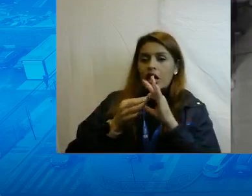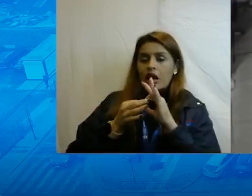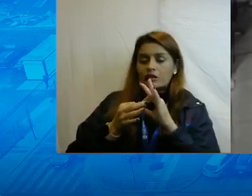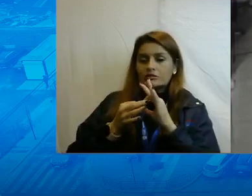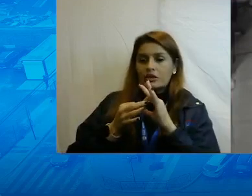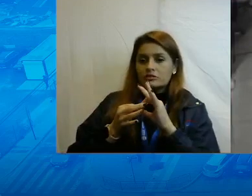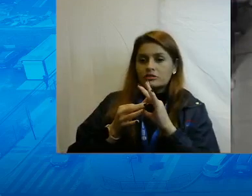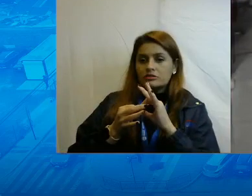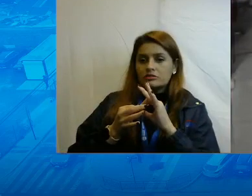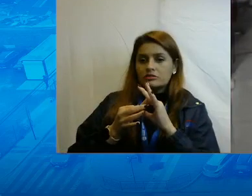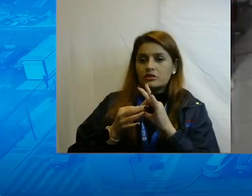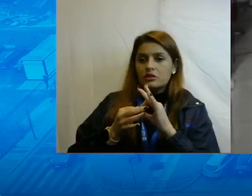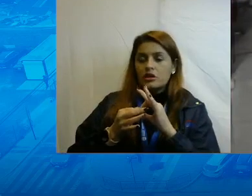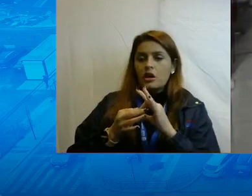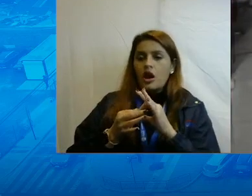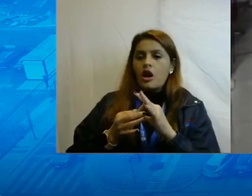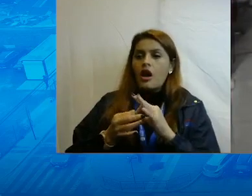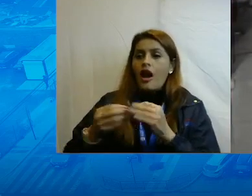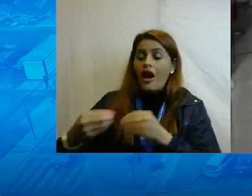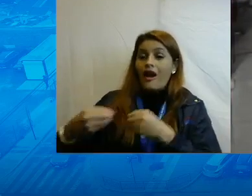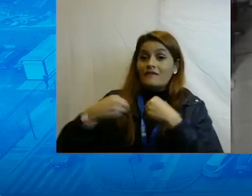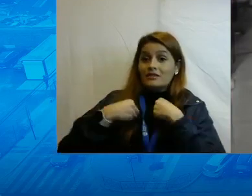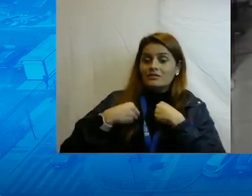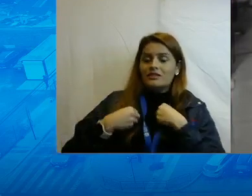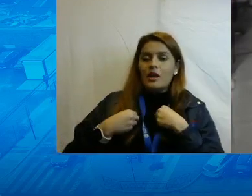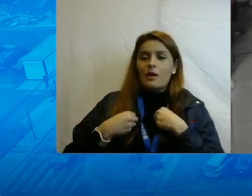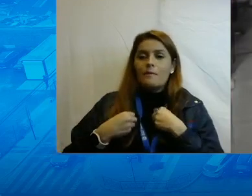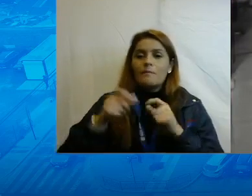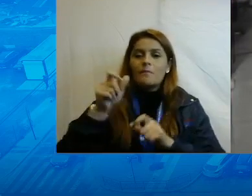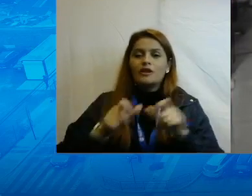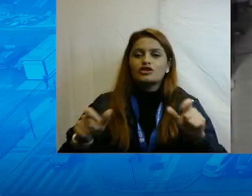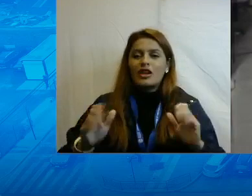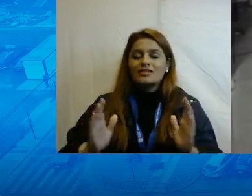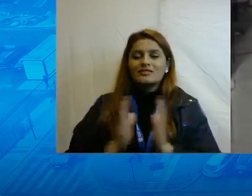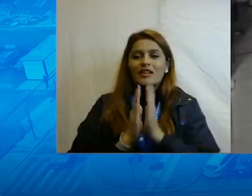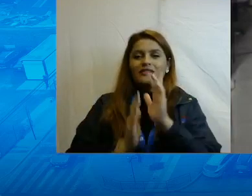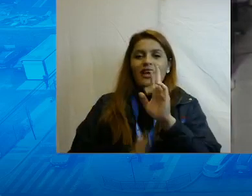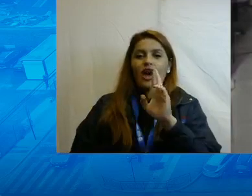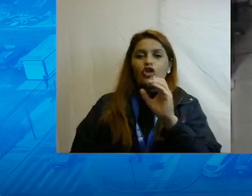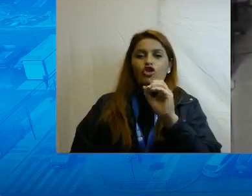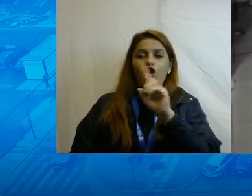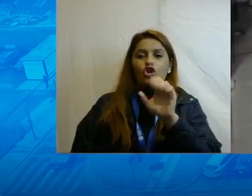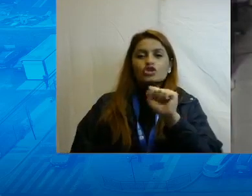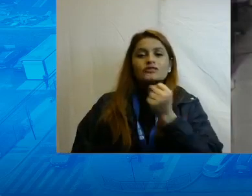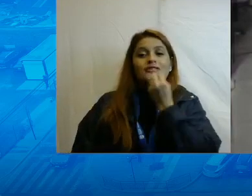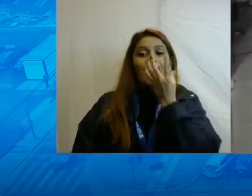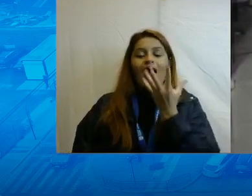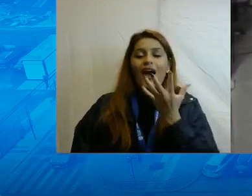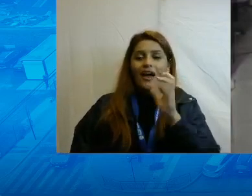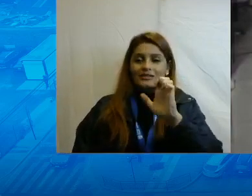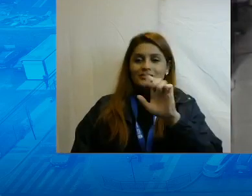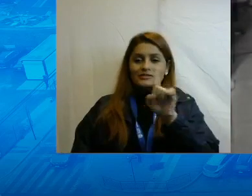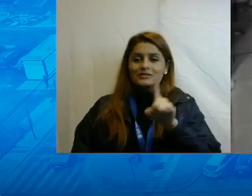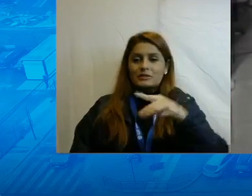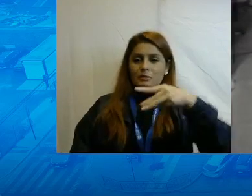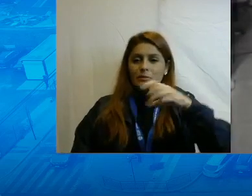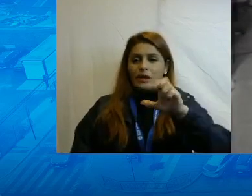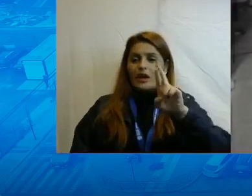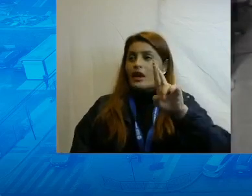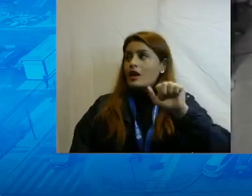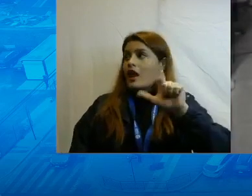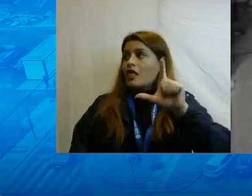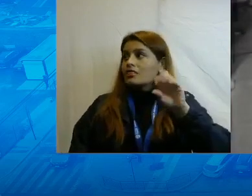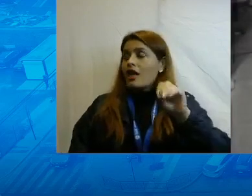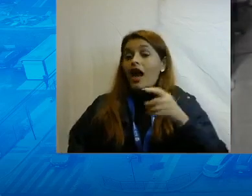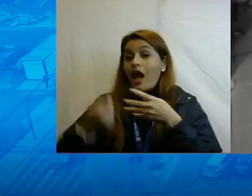de la molestia de vecinos, vecinas de Santa Rosa Esmeralda. Vamos a hacer la revisión con